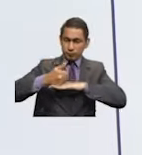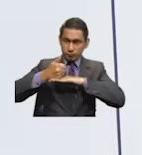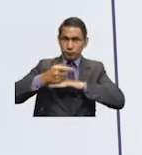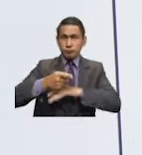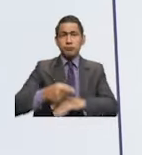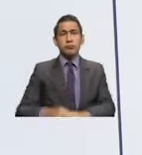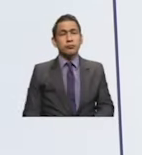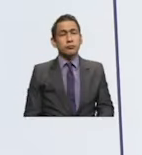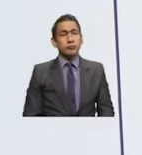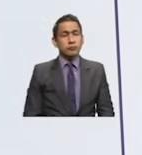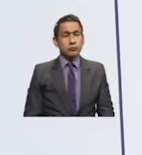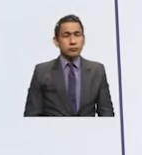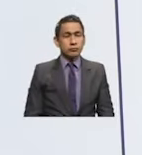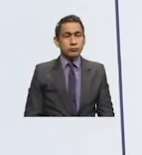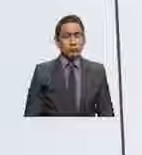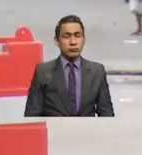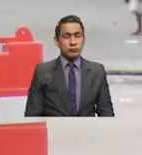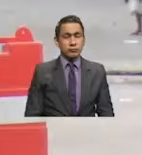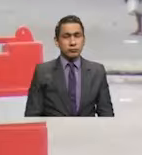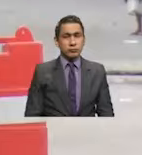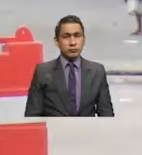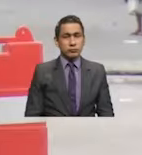correspondientes.